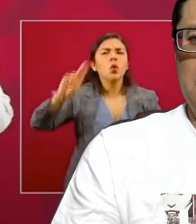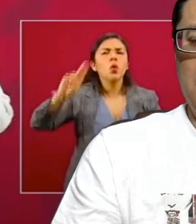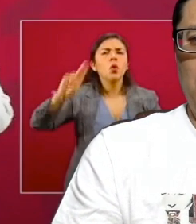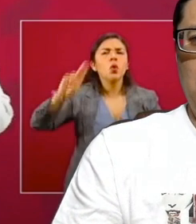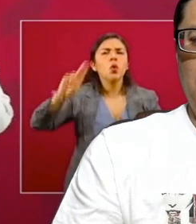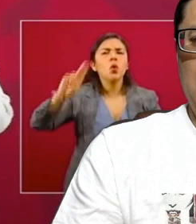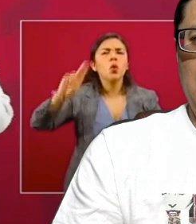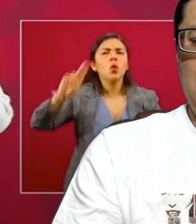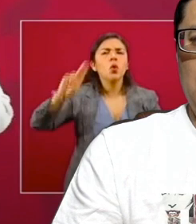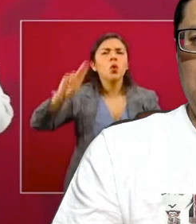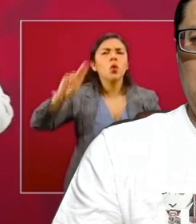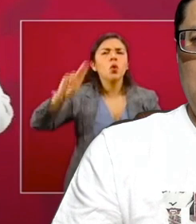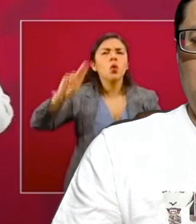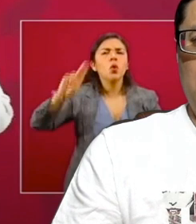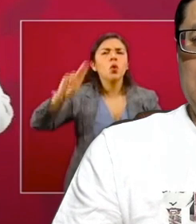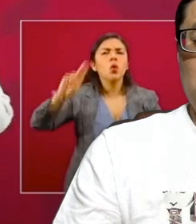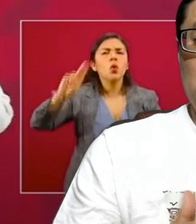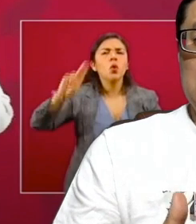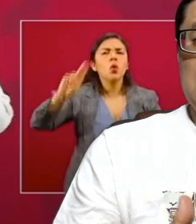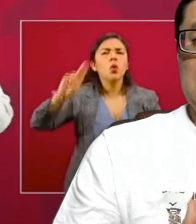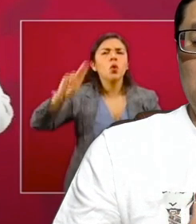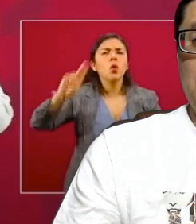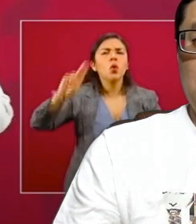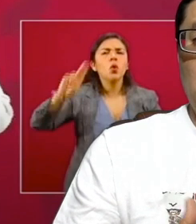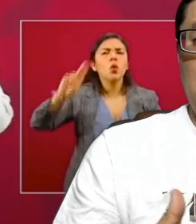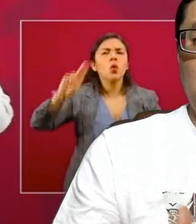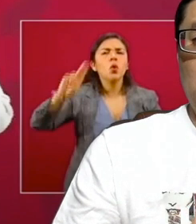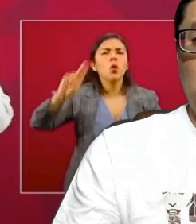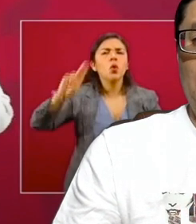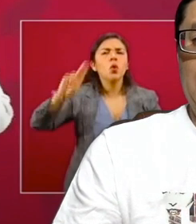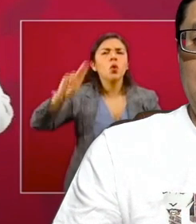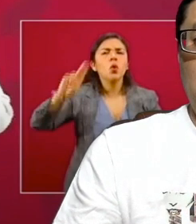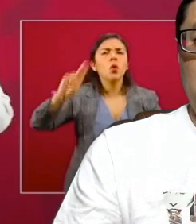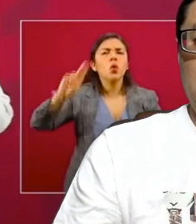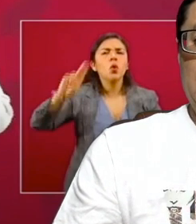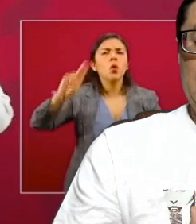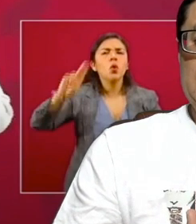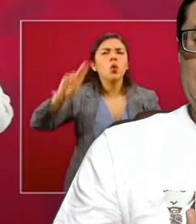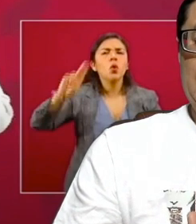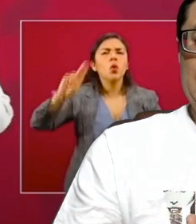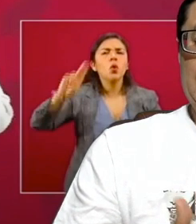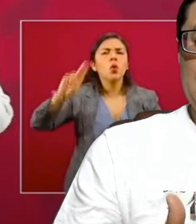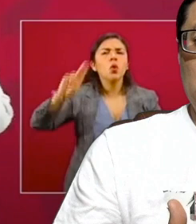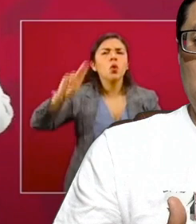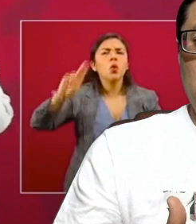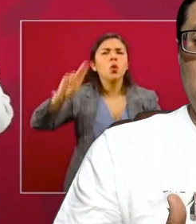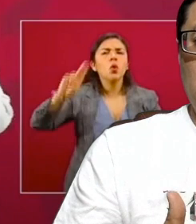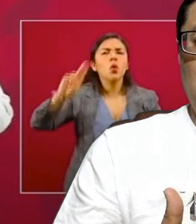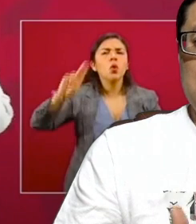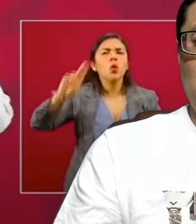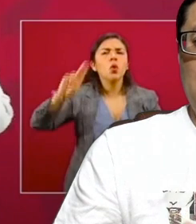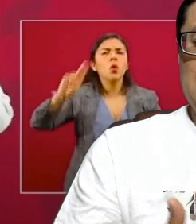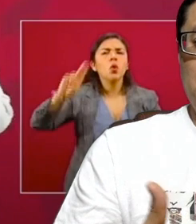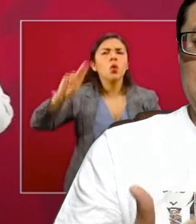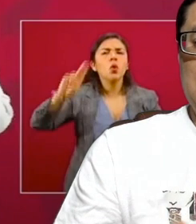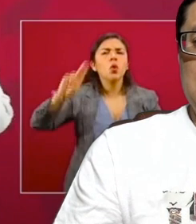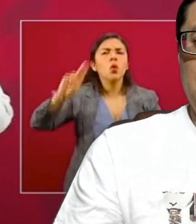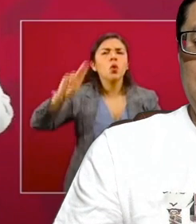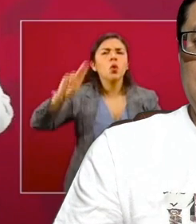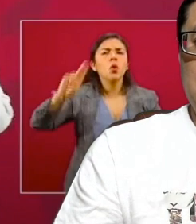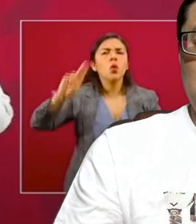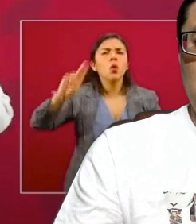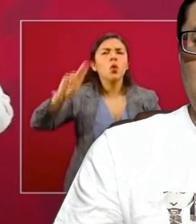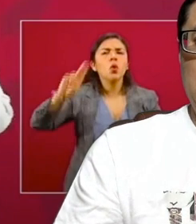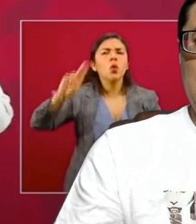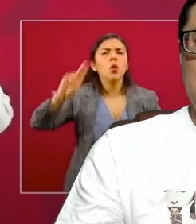entusiasmo en el pueblo mexicano, porque es una noticia que sorprendió al mundo. México está generando pues nueva